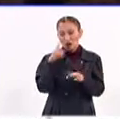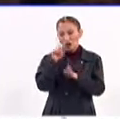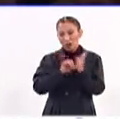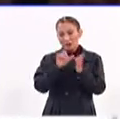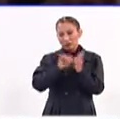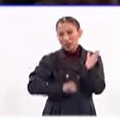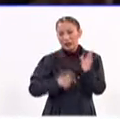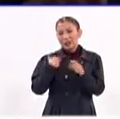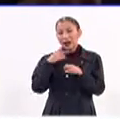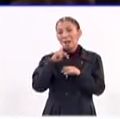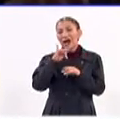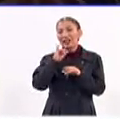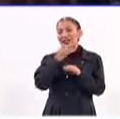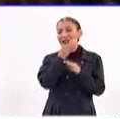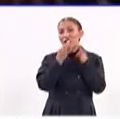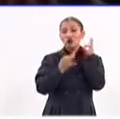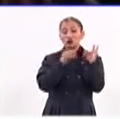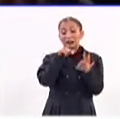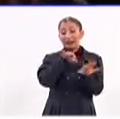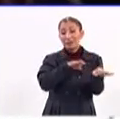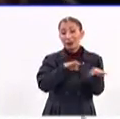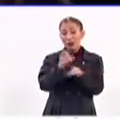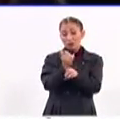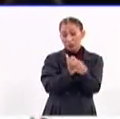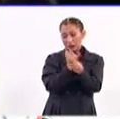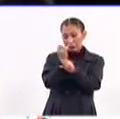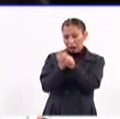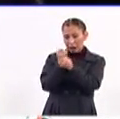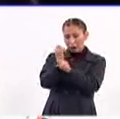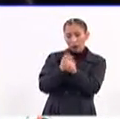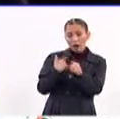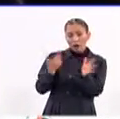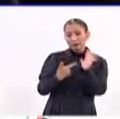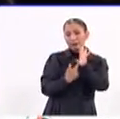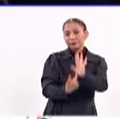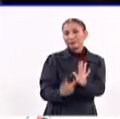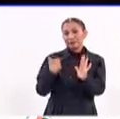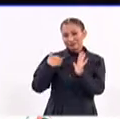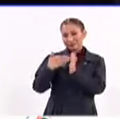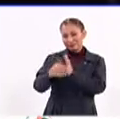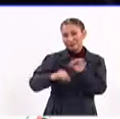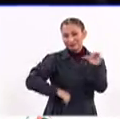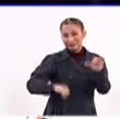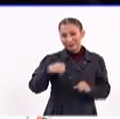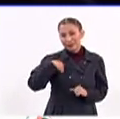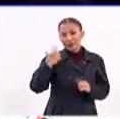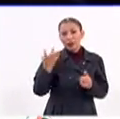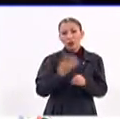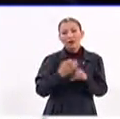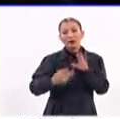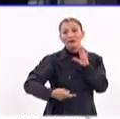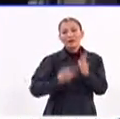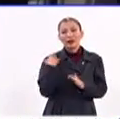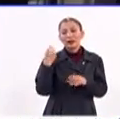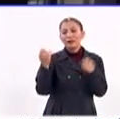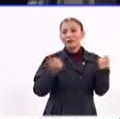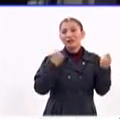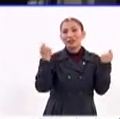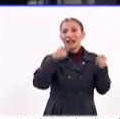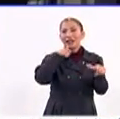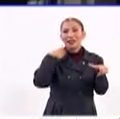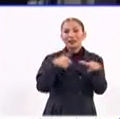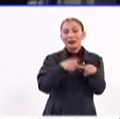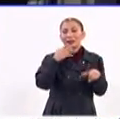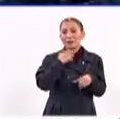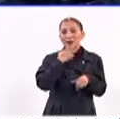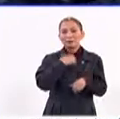literatura, variedades y anuncio, es un trabajo de investigación y fue presentado durante las actividades de la 4ª edición del Festival